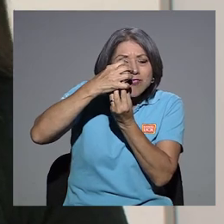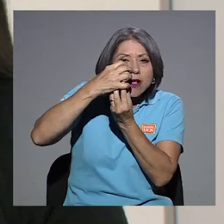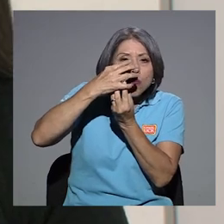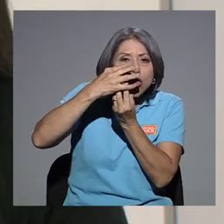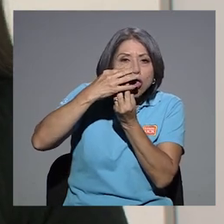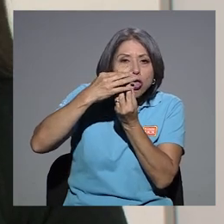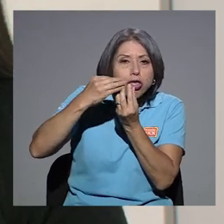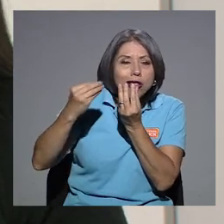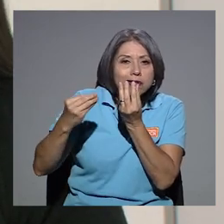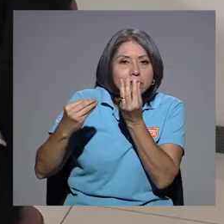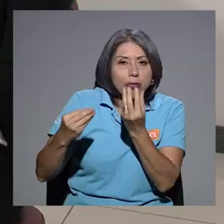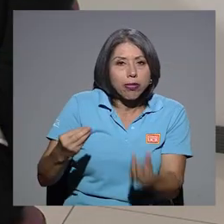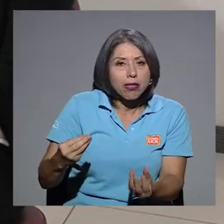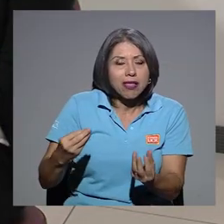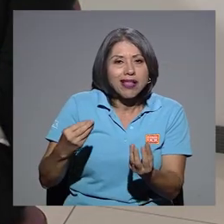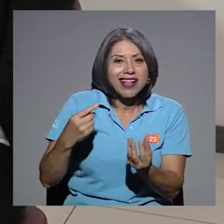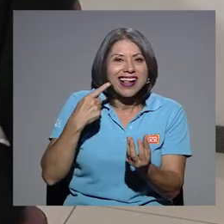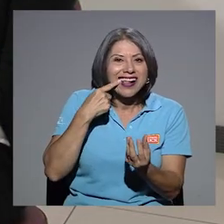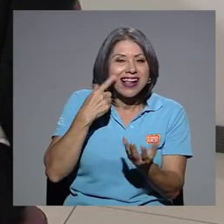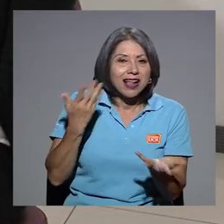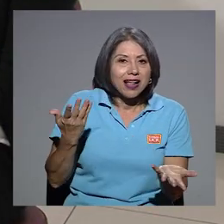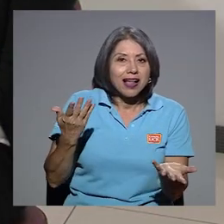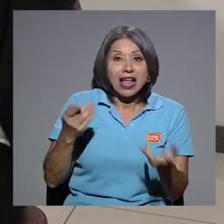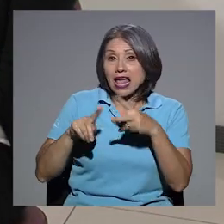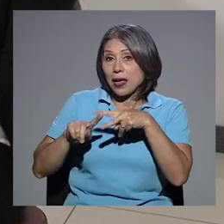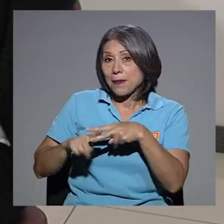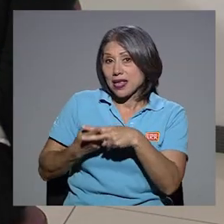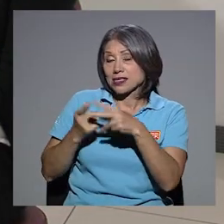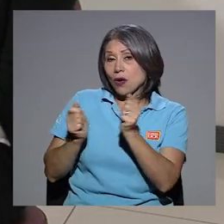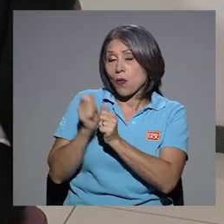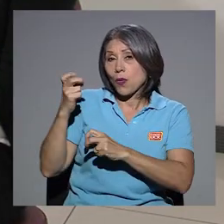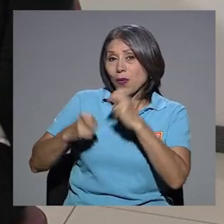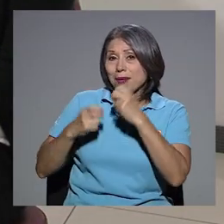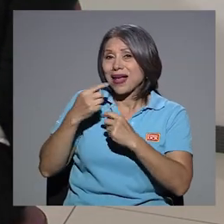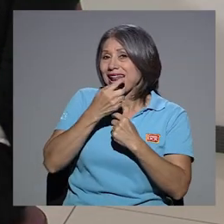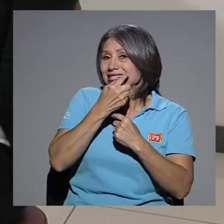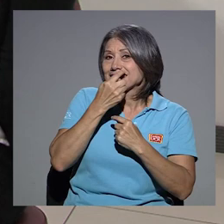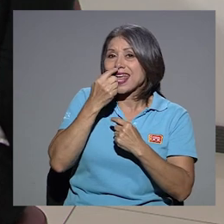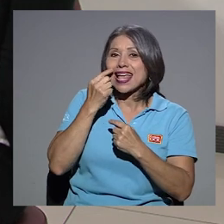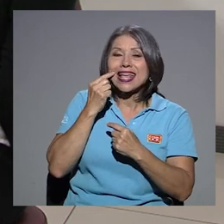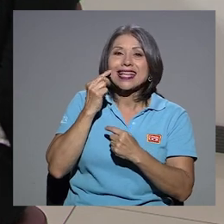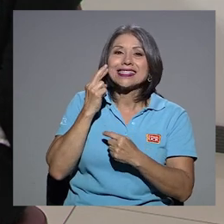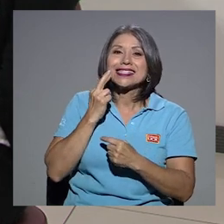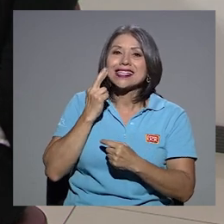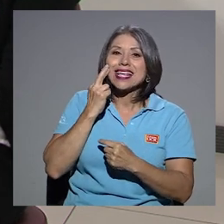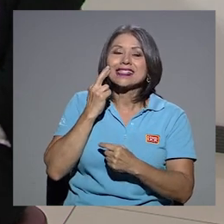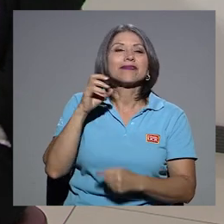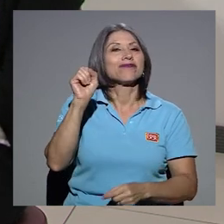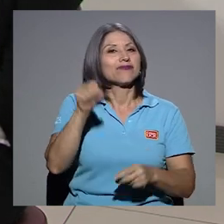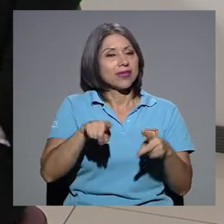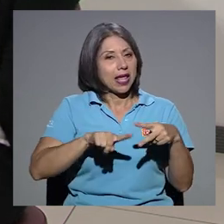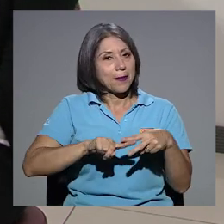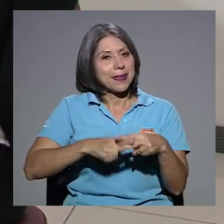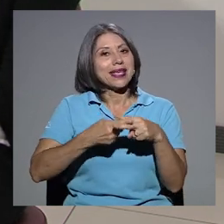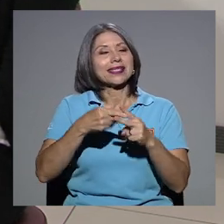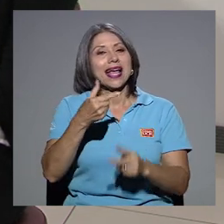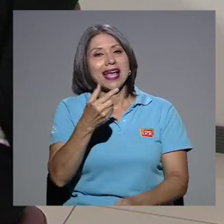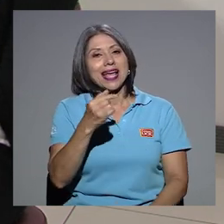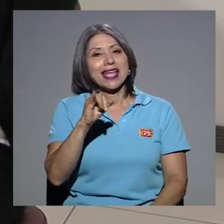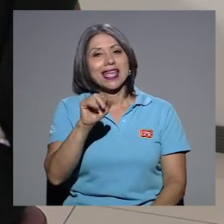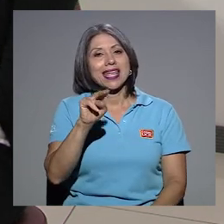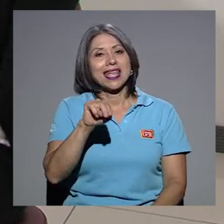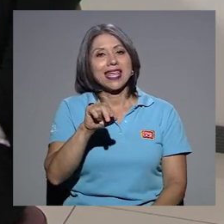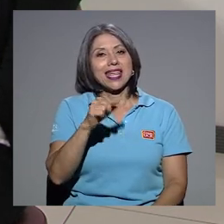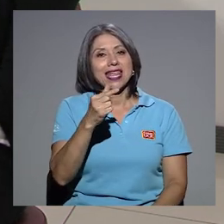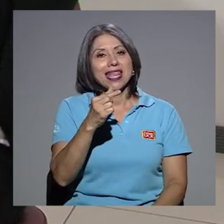enterito. Que empieza entonces por las encías y se va... Sí, empieza como una gingivitis, que como